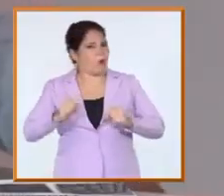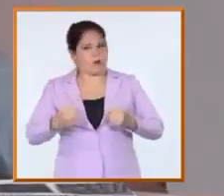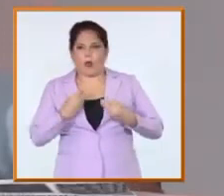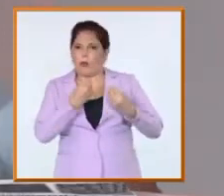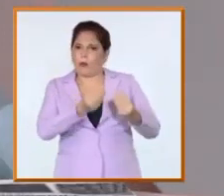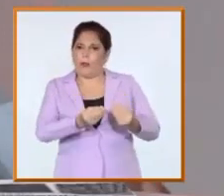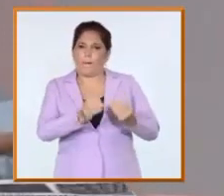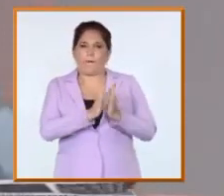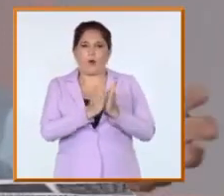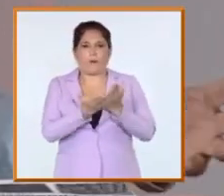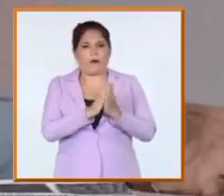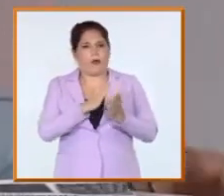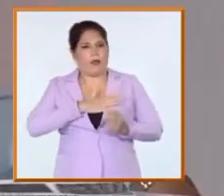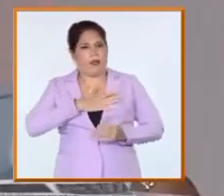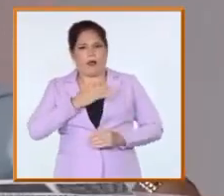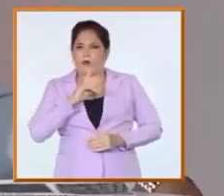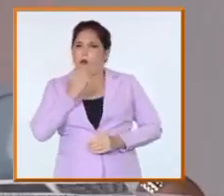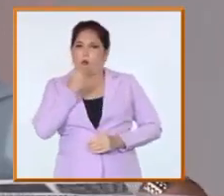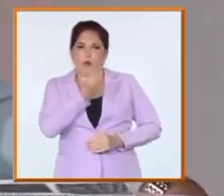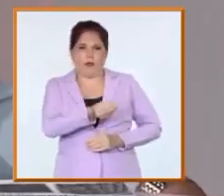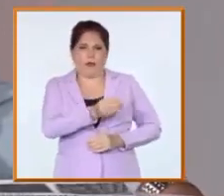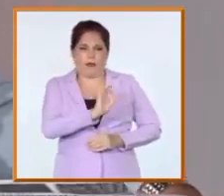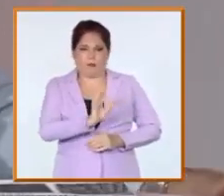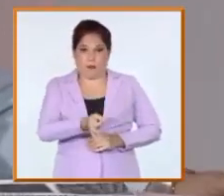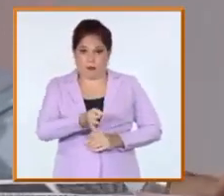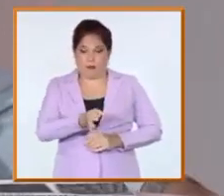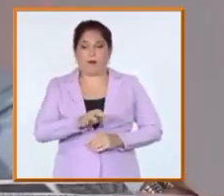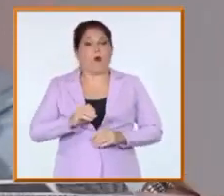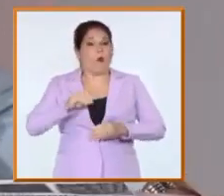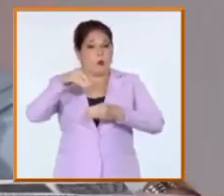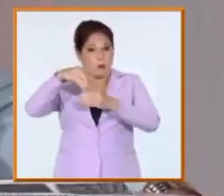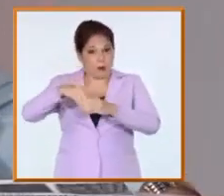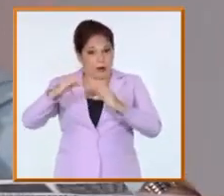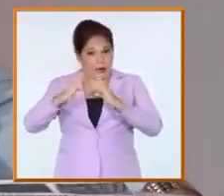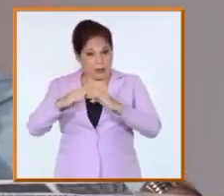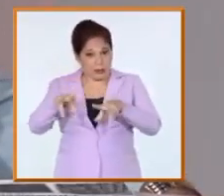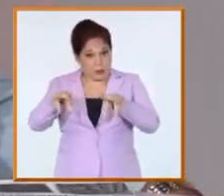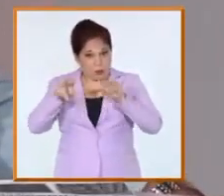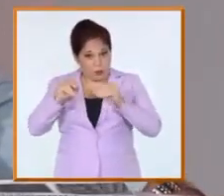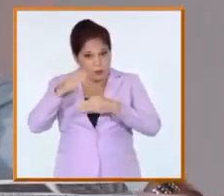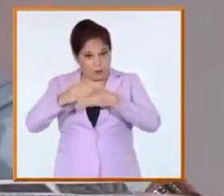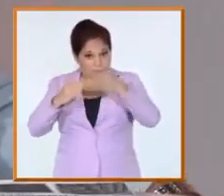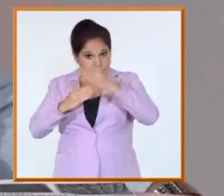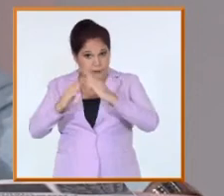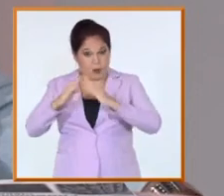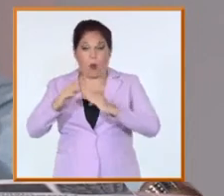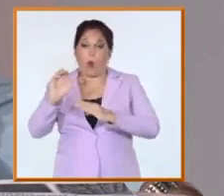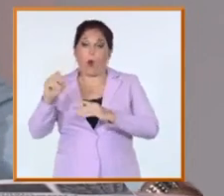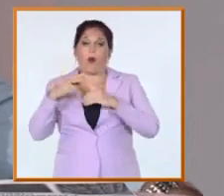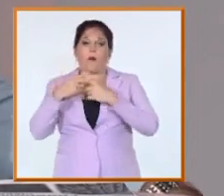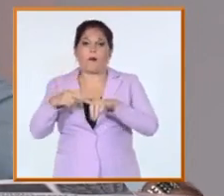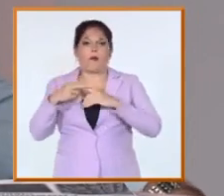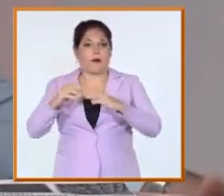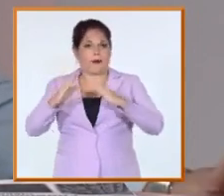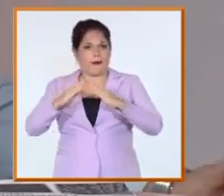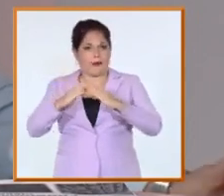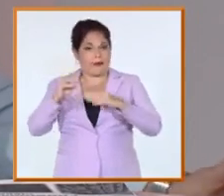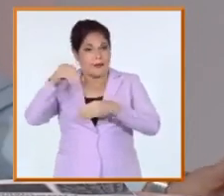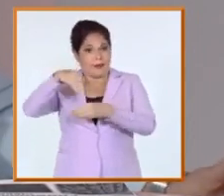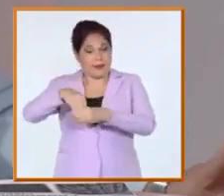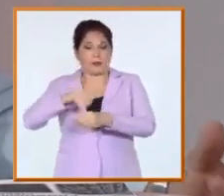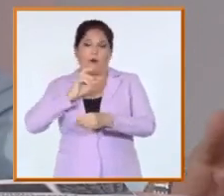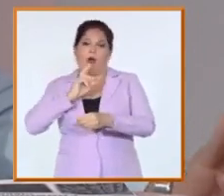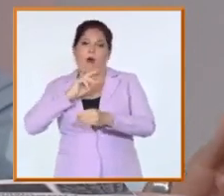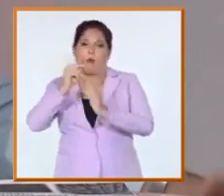el fondo esos cuatro millones de viviendas tienen integralmente todos los servicios que para dar una calidad de vida la población importante Entonces